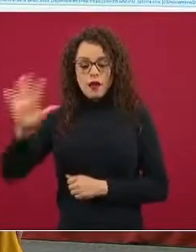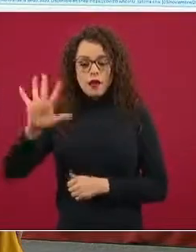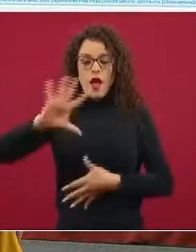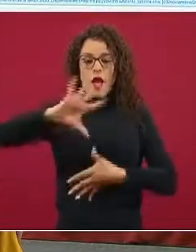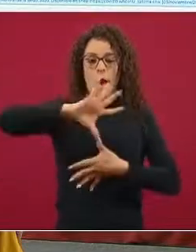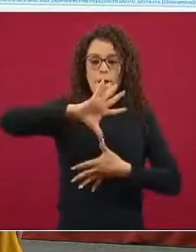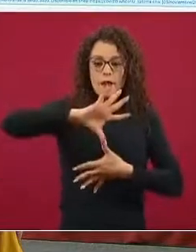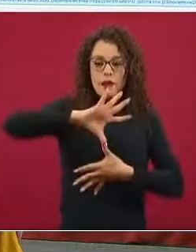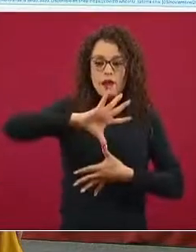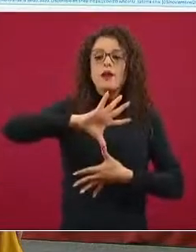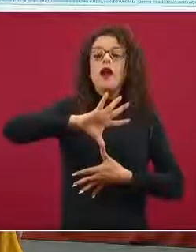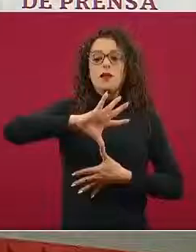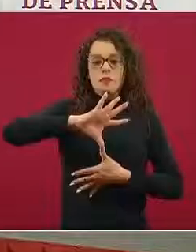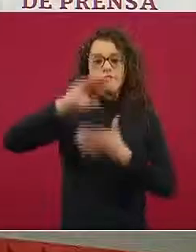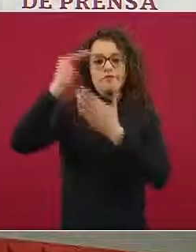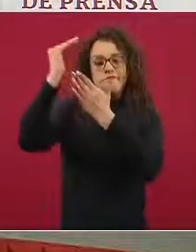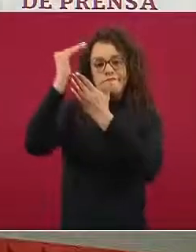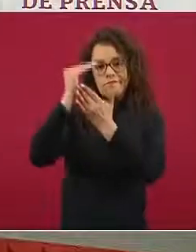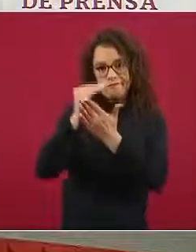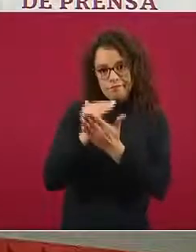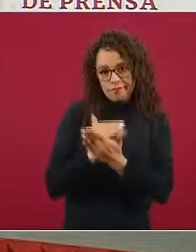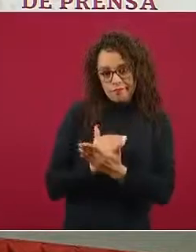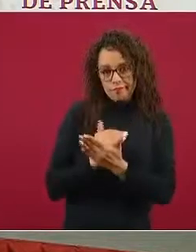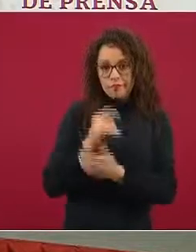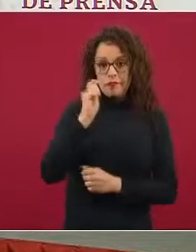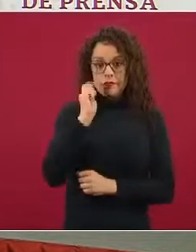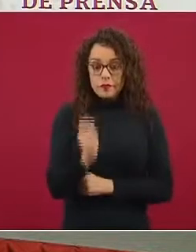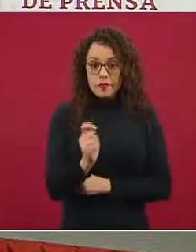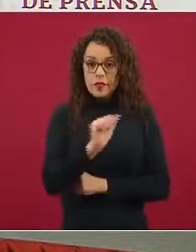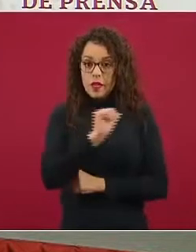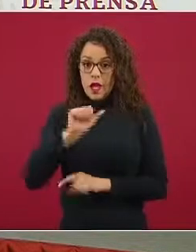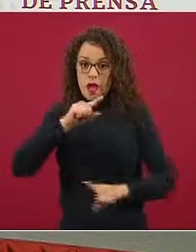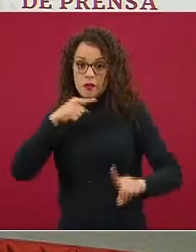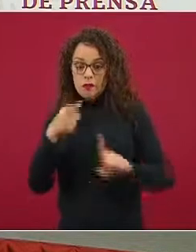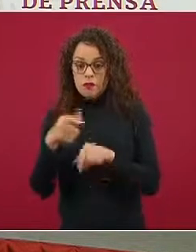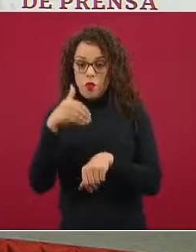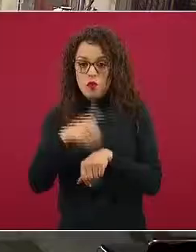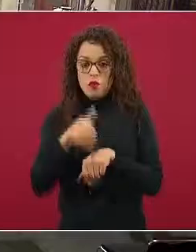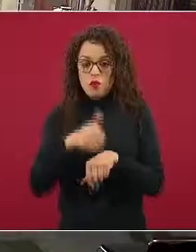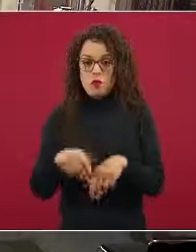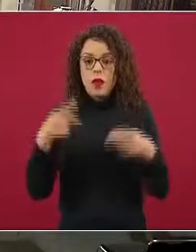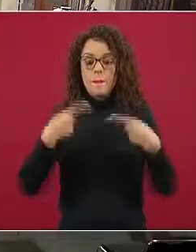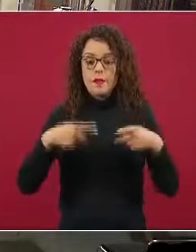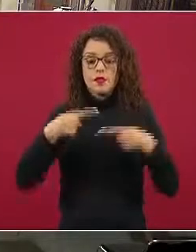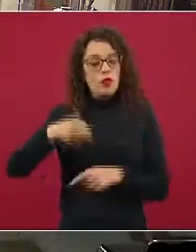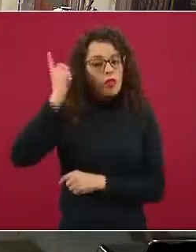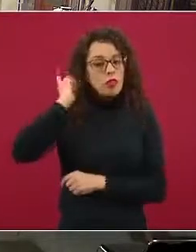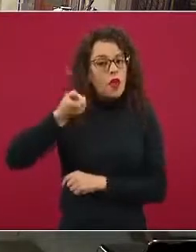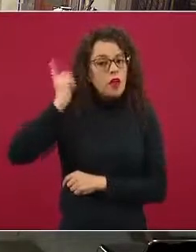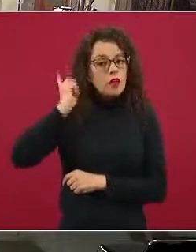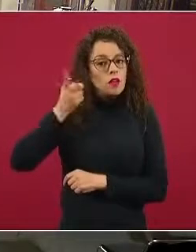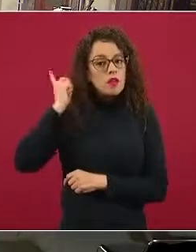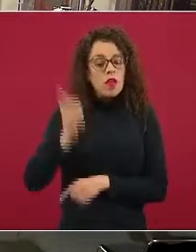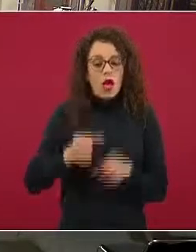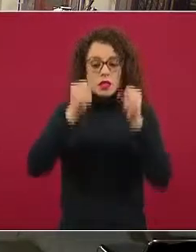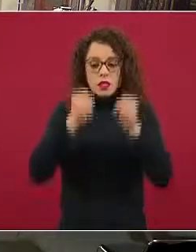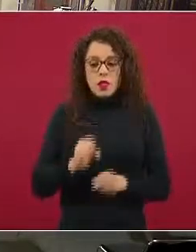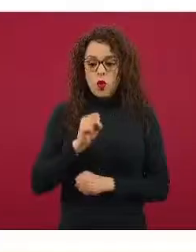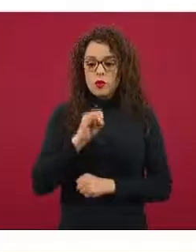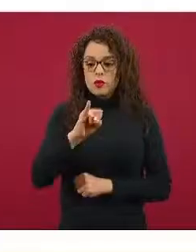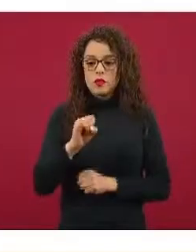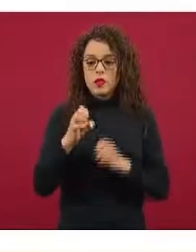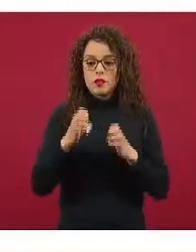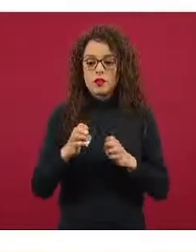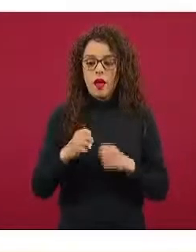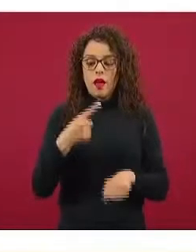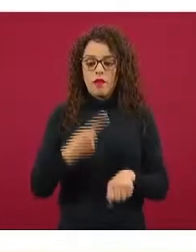menor magnitud, al menos en lo que se refiere al número de casos diarios confirmados.